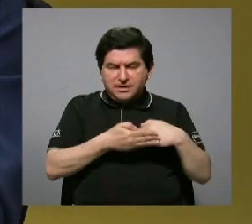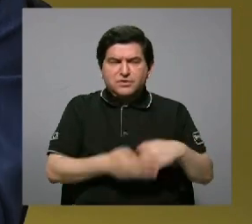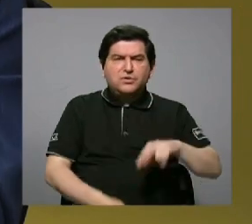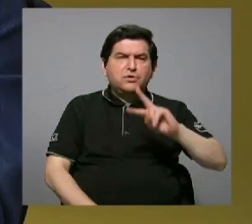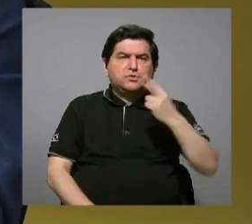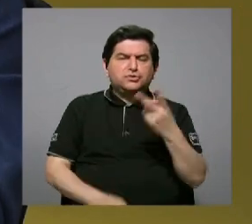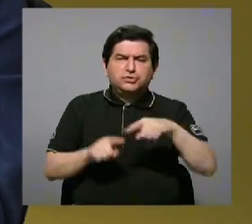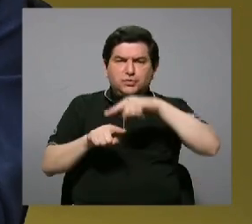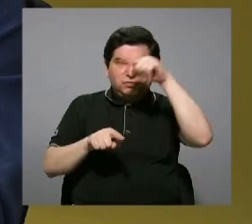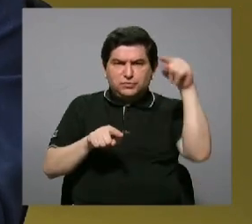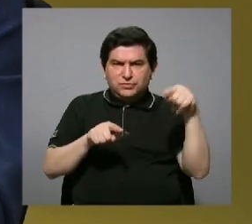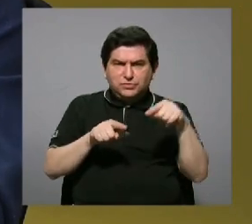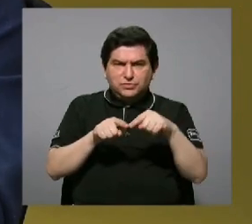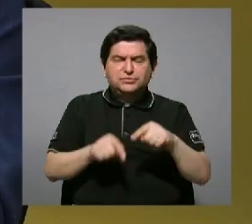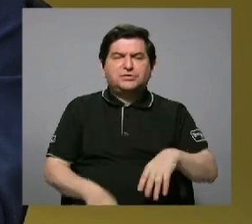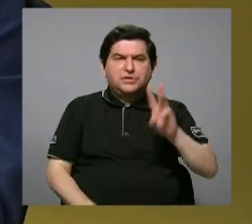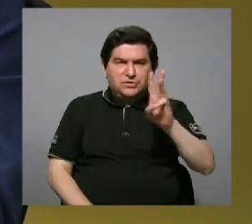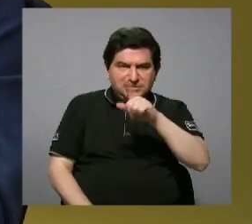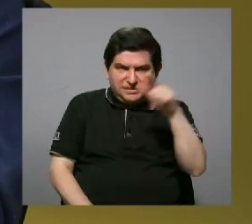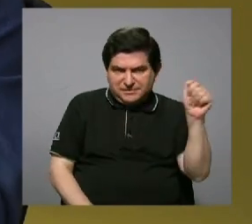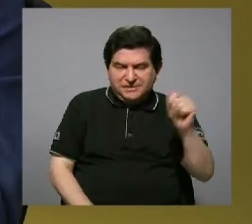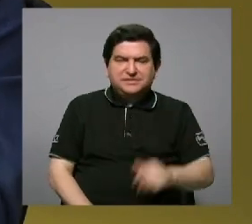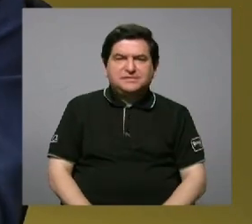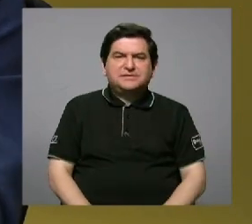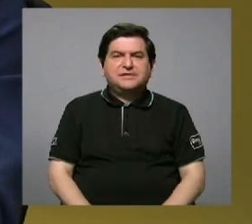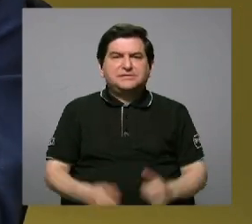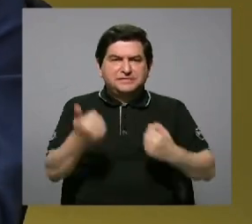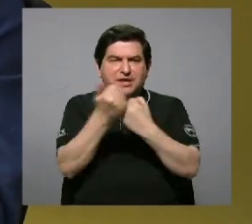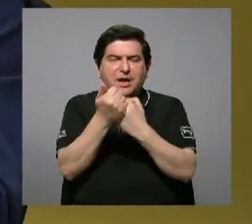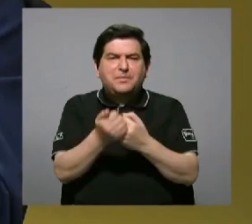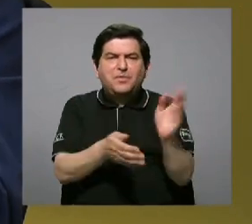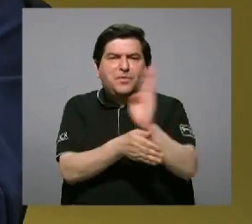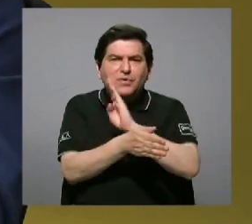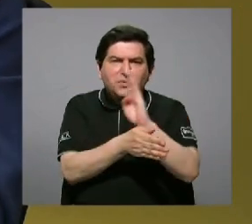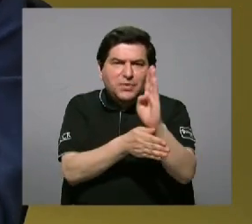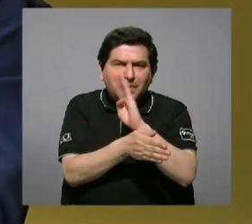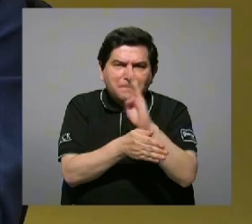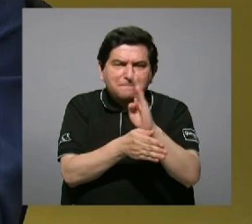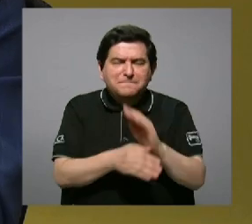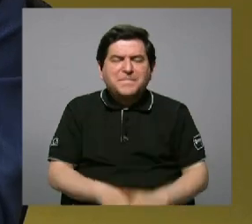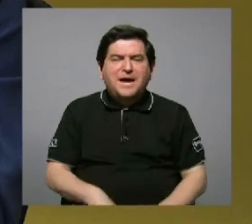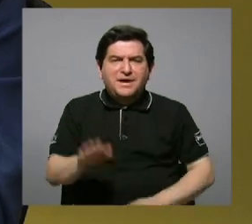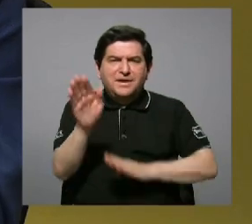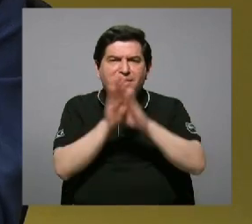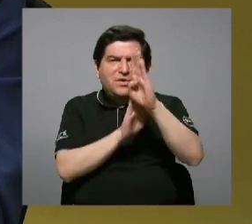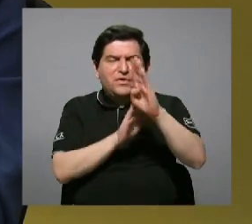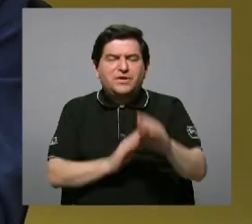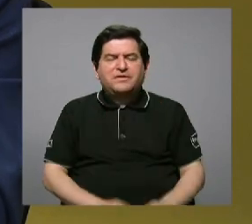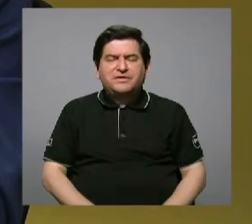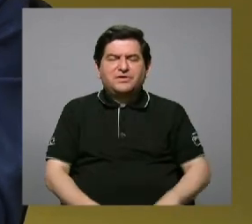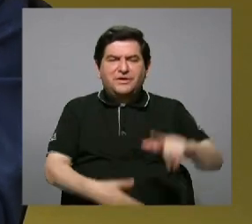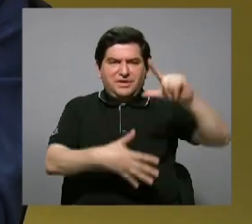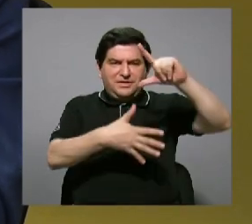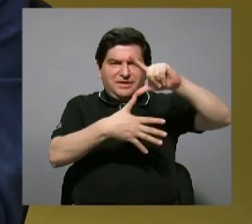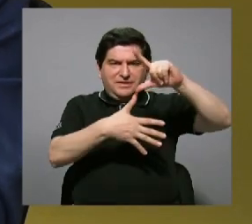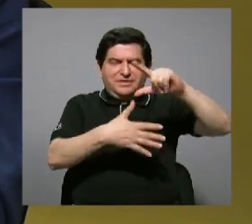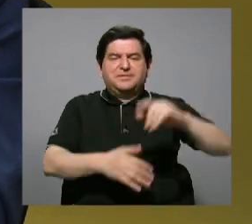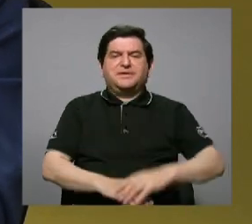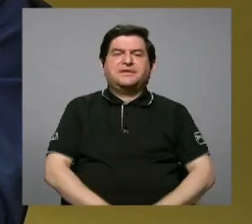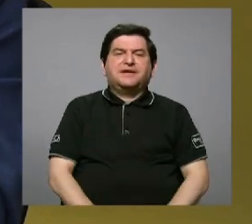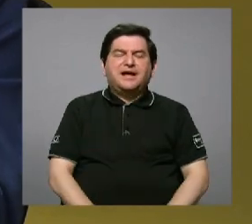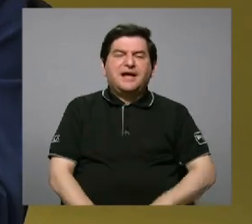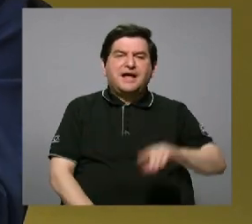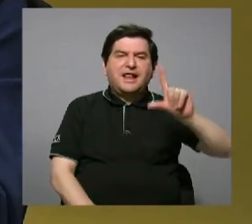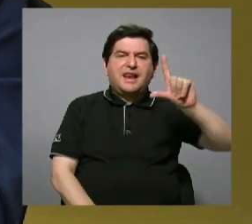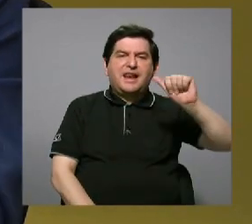segundo semestre, con el apoyo del Banco de Desarrollo de Latinoamérica, la CAF,